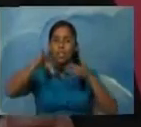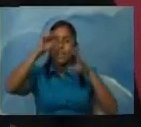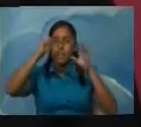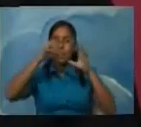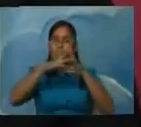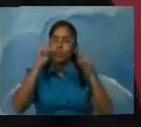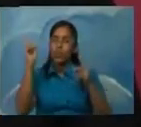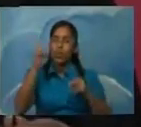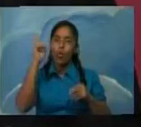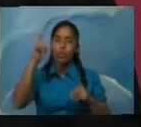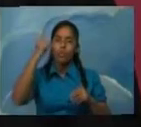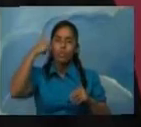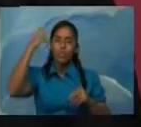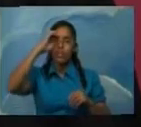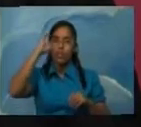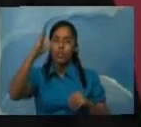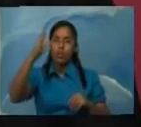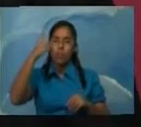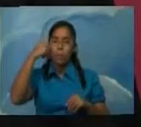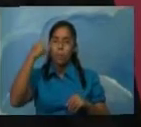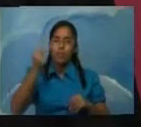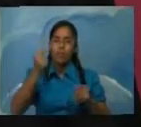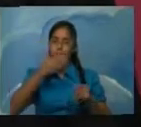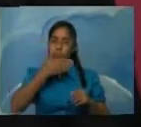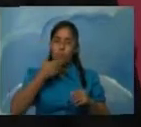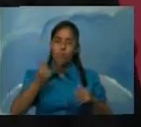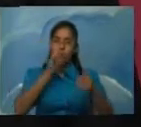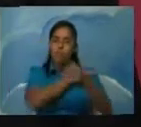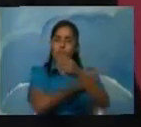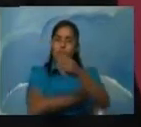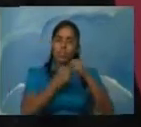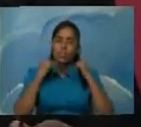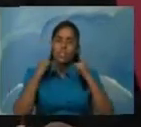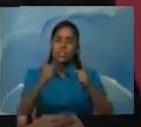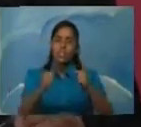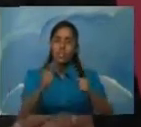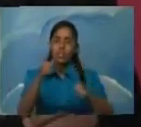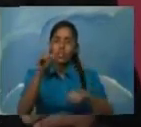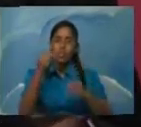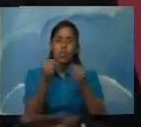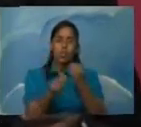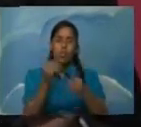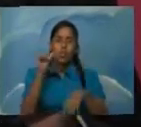Dios para mejorarnos, para establecernos, para fortalecernos a nosotros como iglesia.